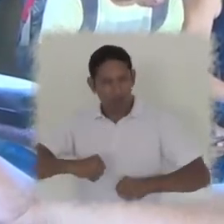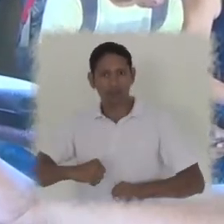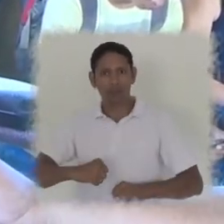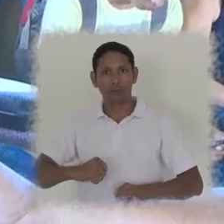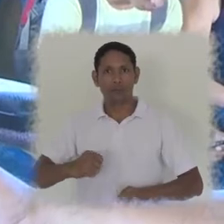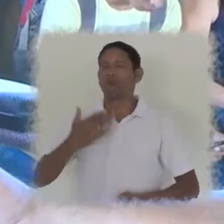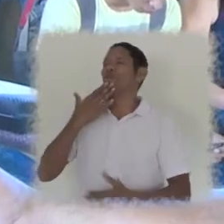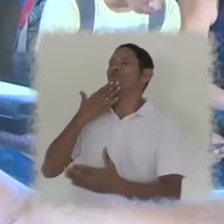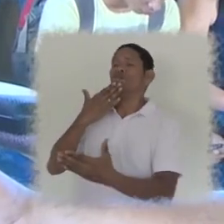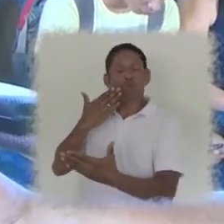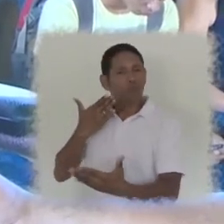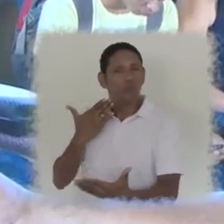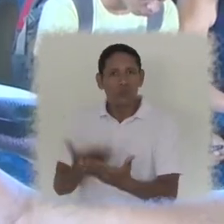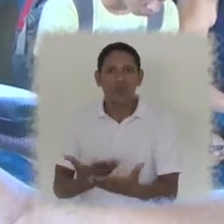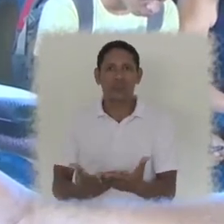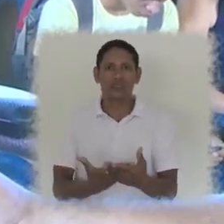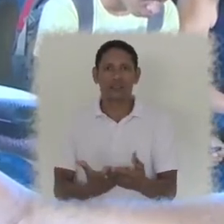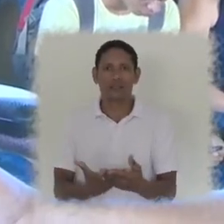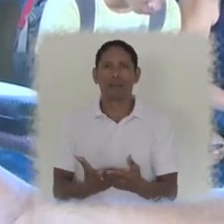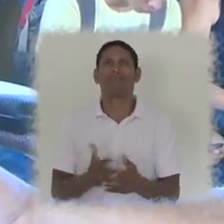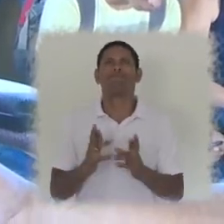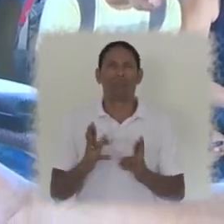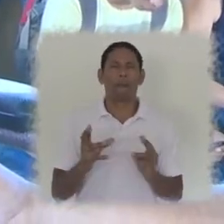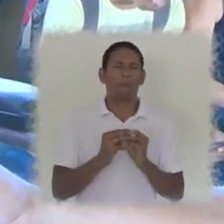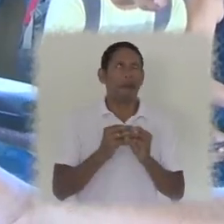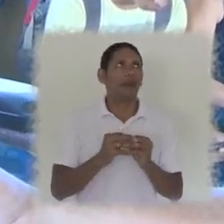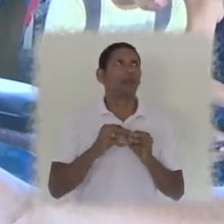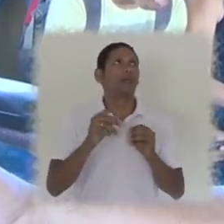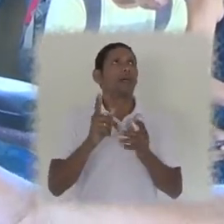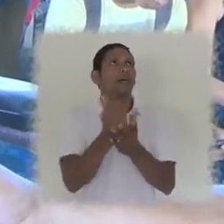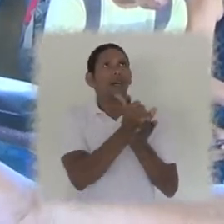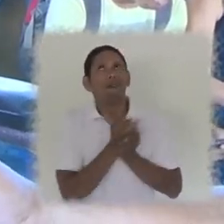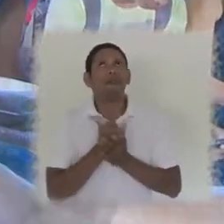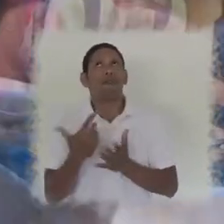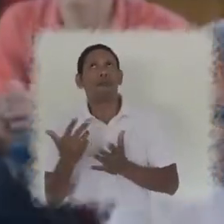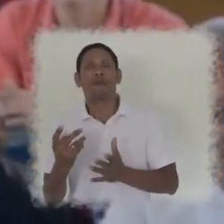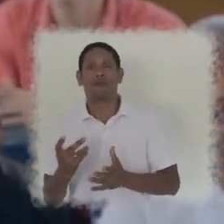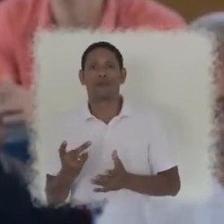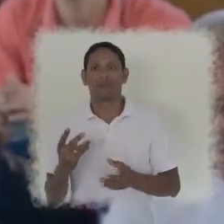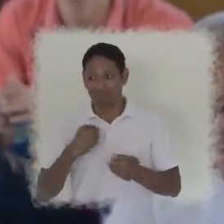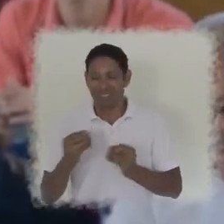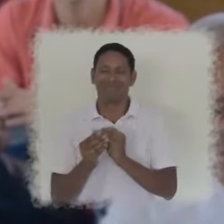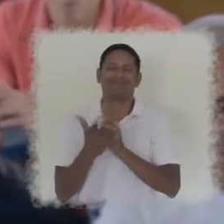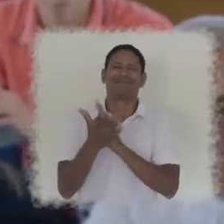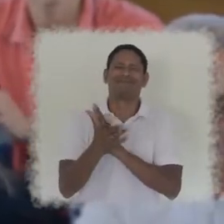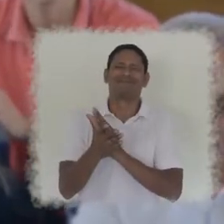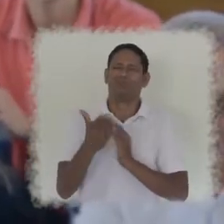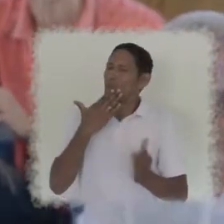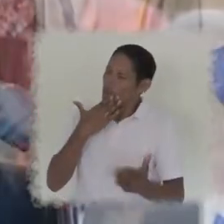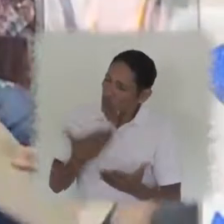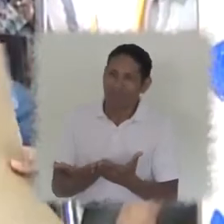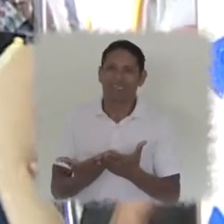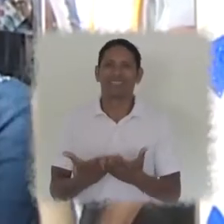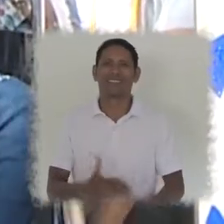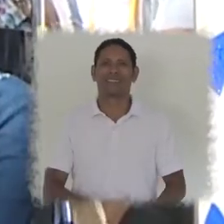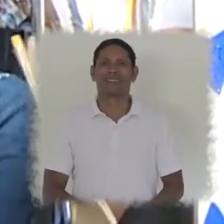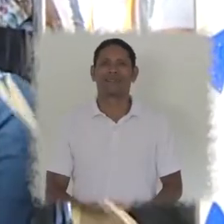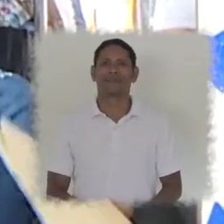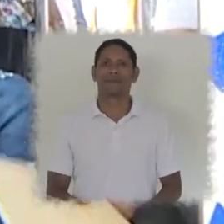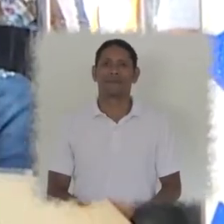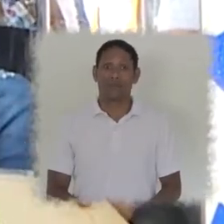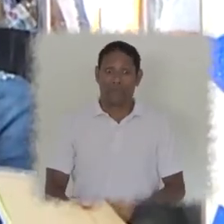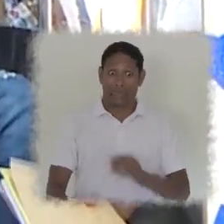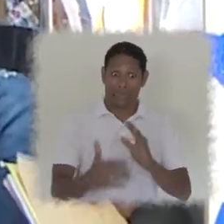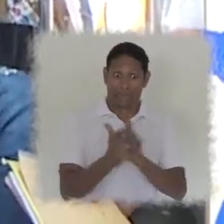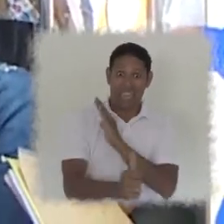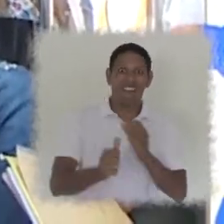lucharla. Entonces, muchas gracias y que sigan pensando en nosotros. Lo que quería decir es gracias.